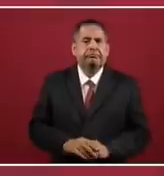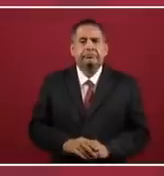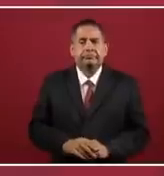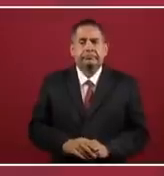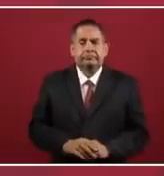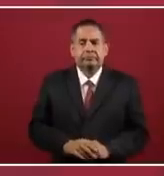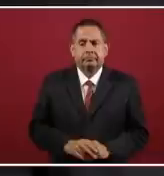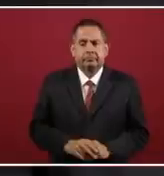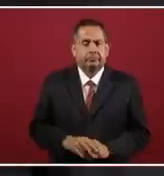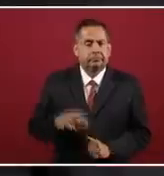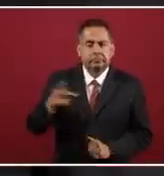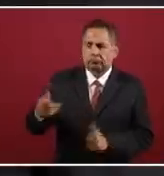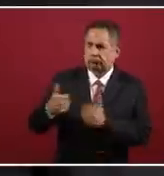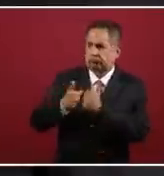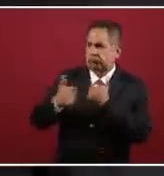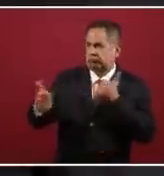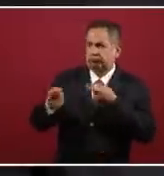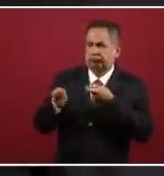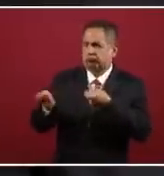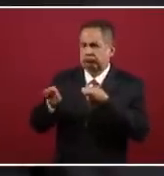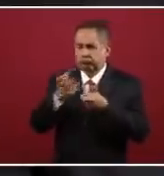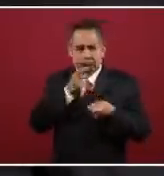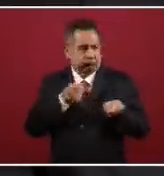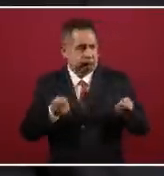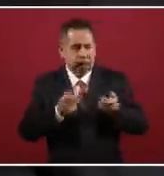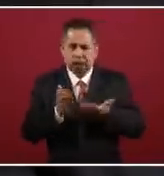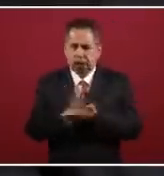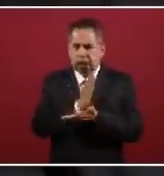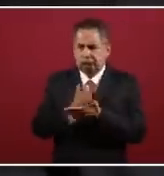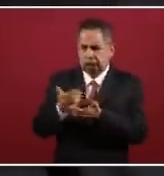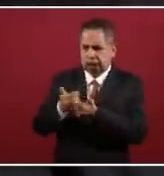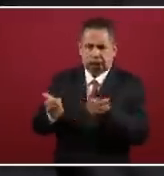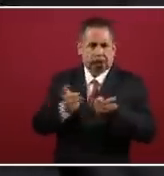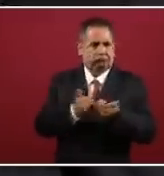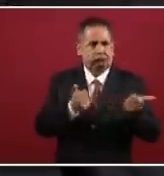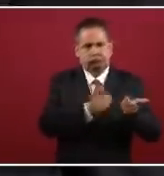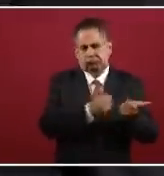y son poderes autónomos e independientes, pero sí